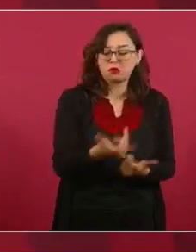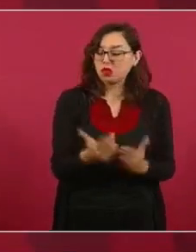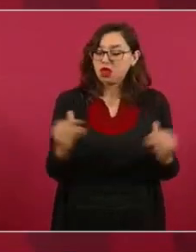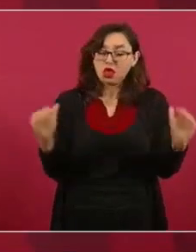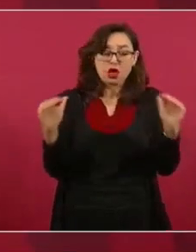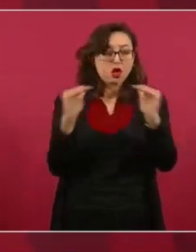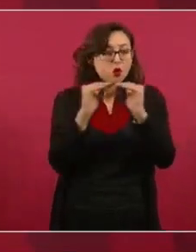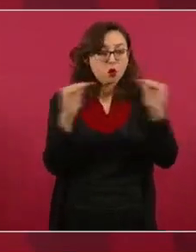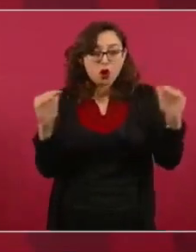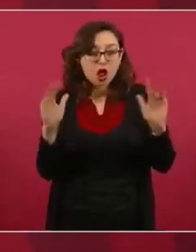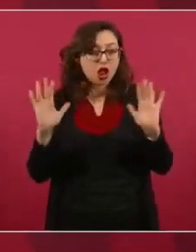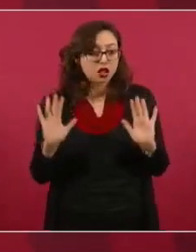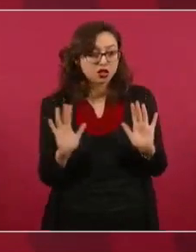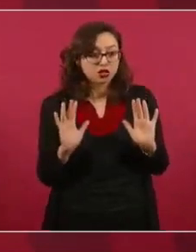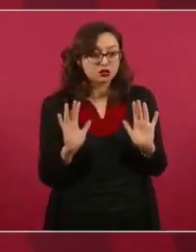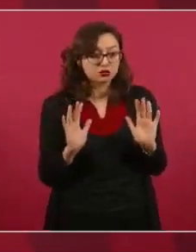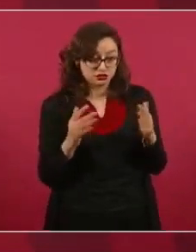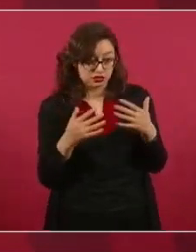Nada más que entiendan eso,